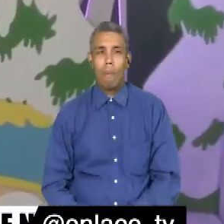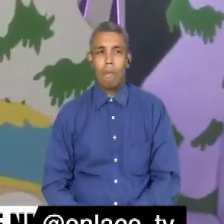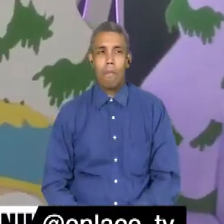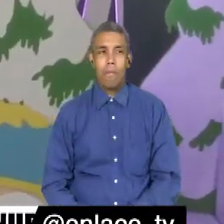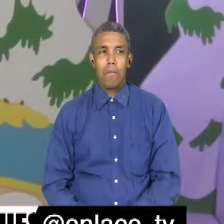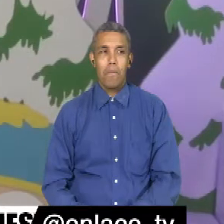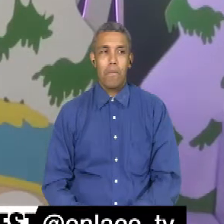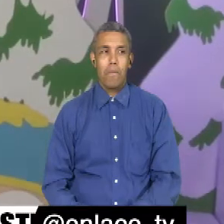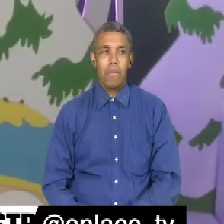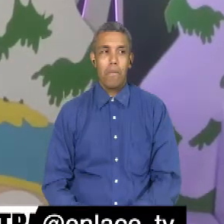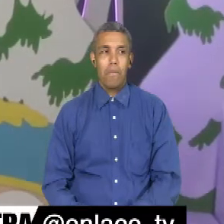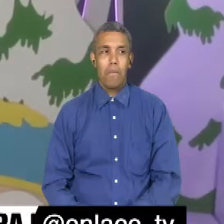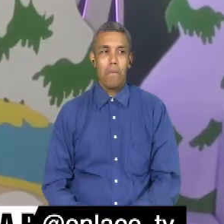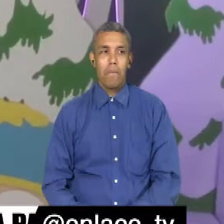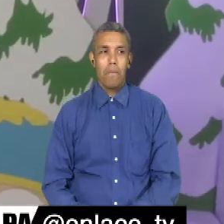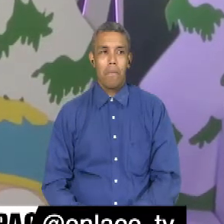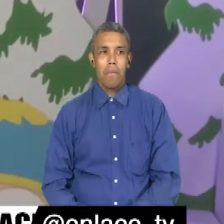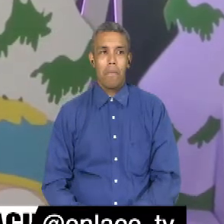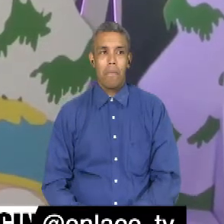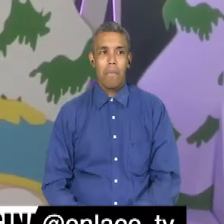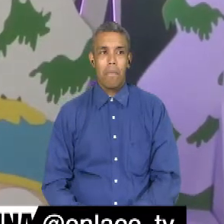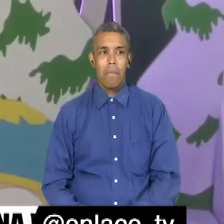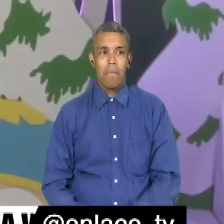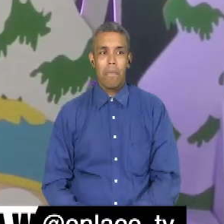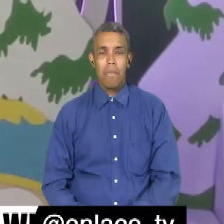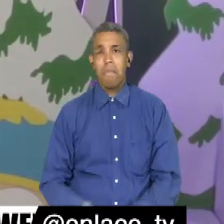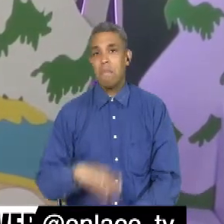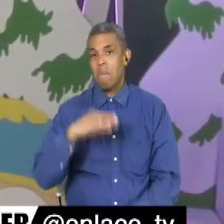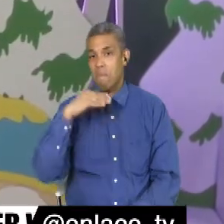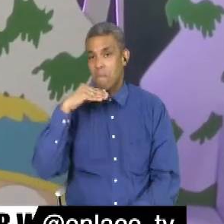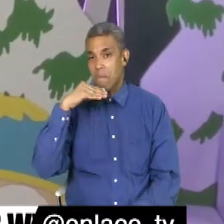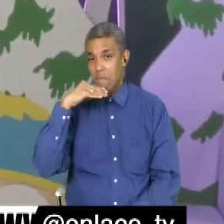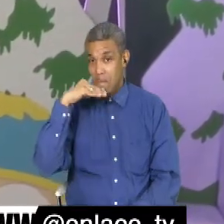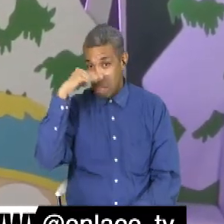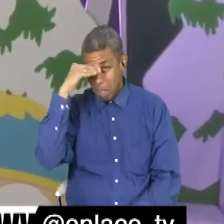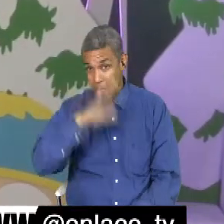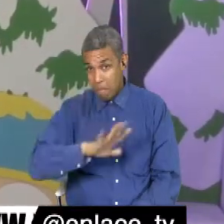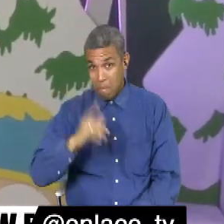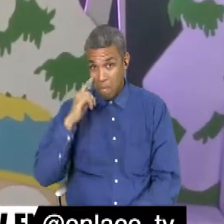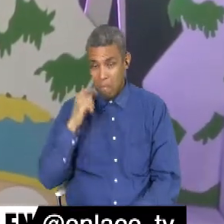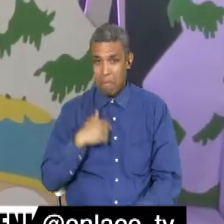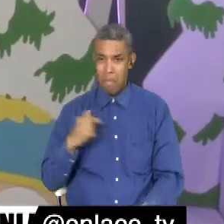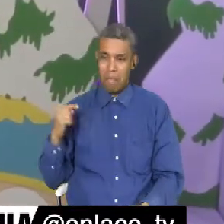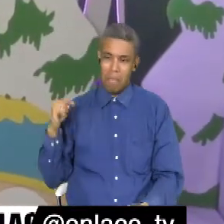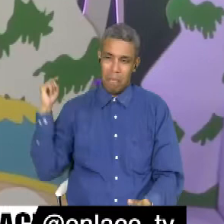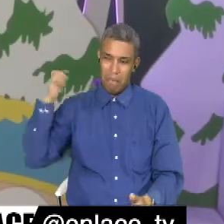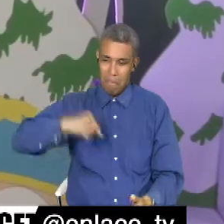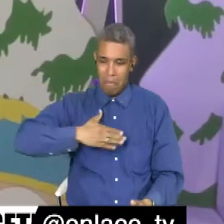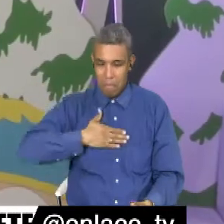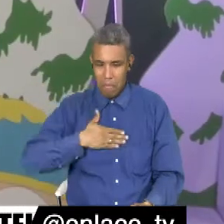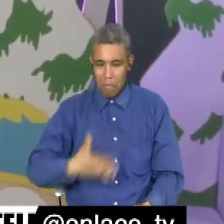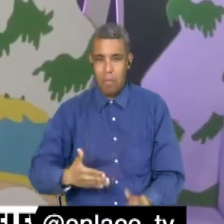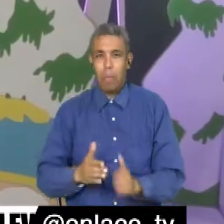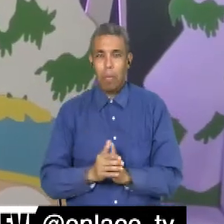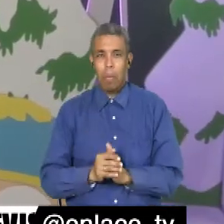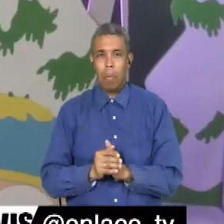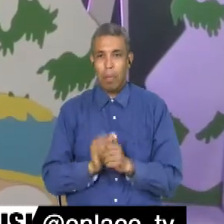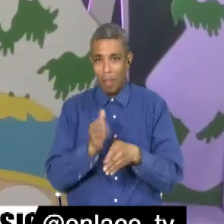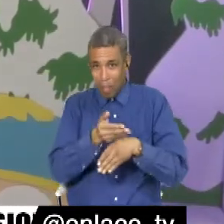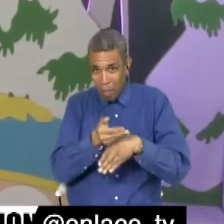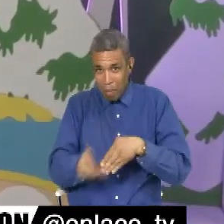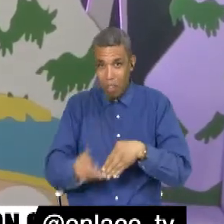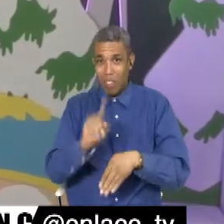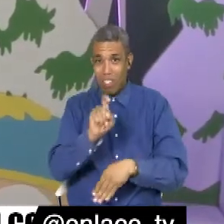Nosotros seguiremos disfrutando de la Comic Con Colombia y llevando a ustedes detalles de lo que sucede en este fantástico lugar. En nuestra emisión de las 6 de la